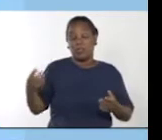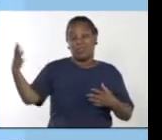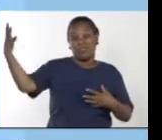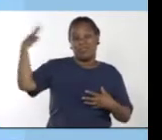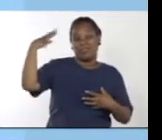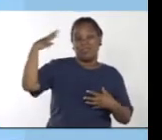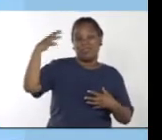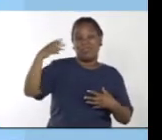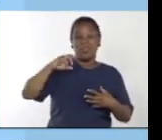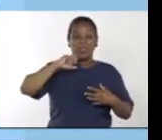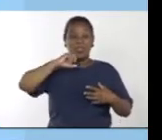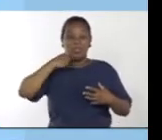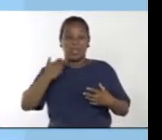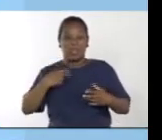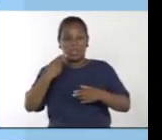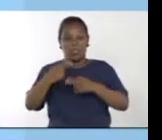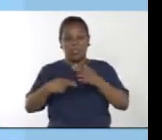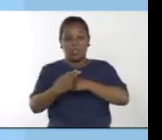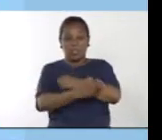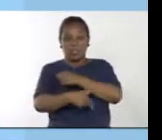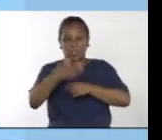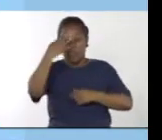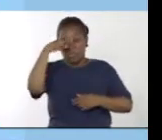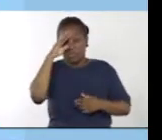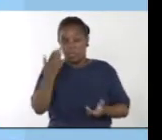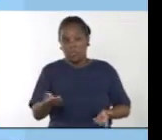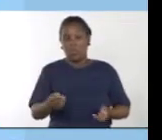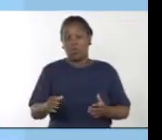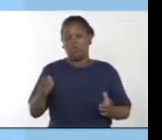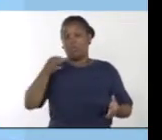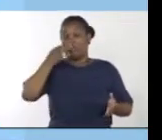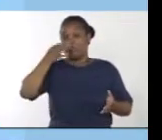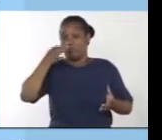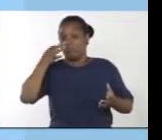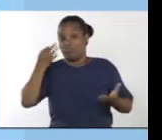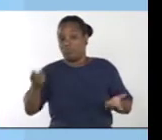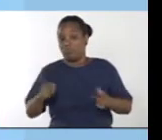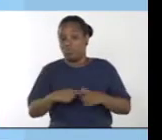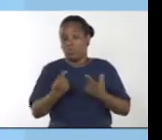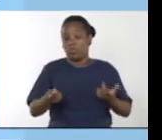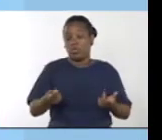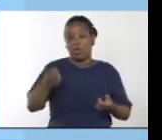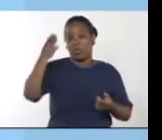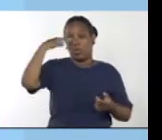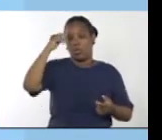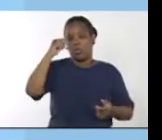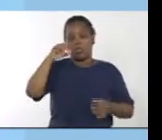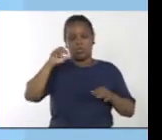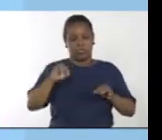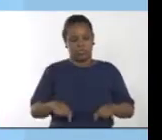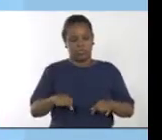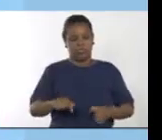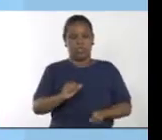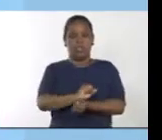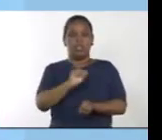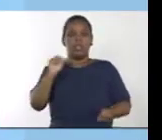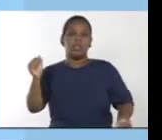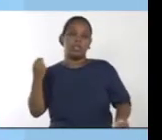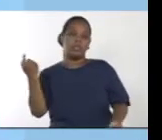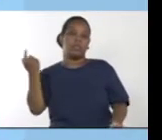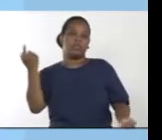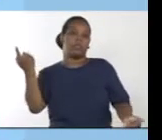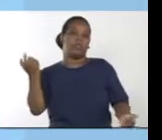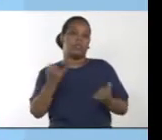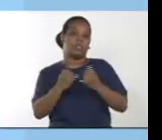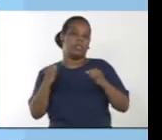agresiones del imperialismo hacia Cuba? Argumenta por qué crees que Cuba se mantiene libre y soberano.